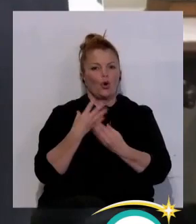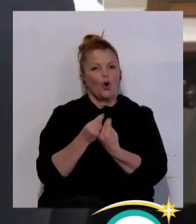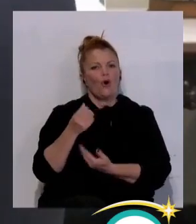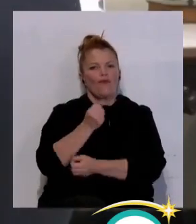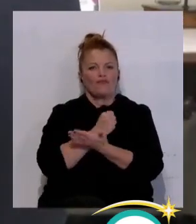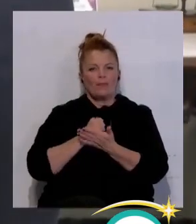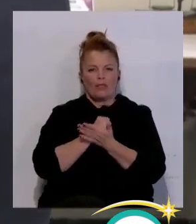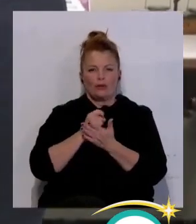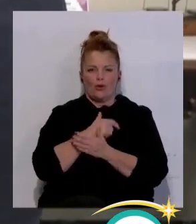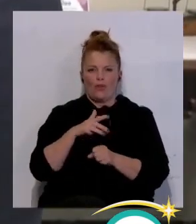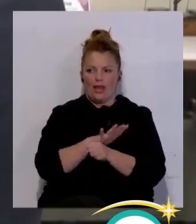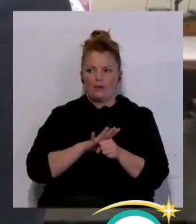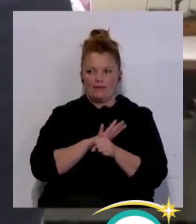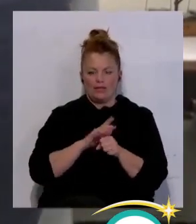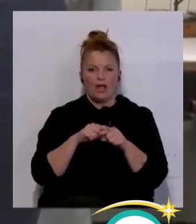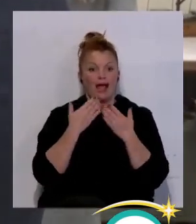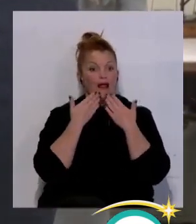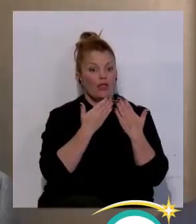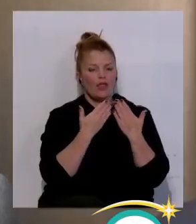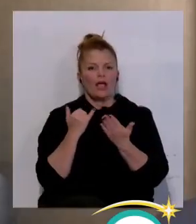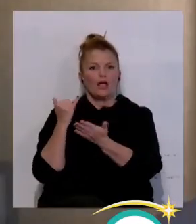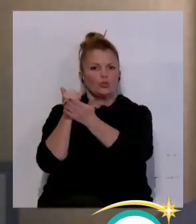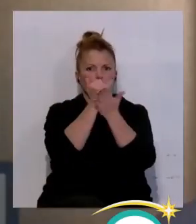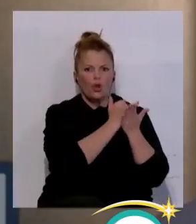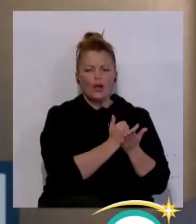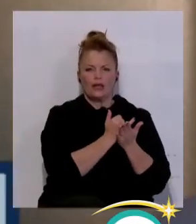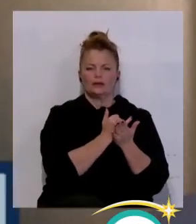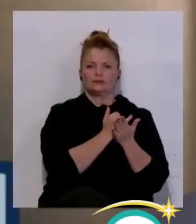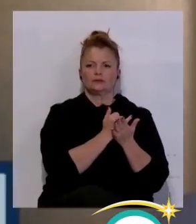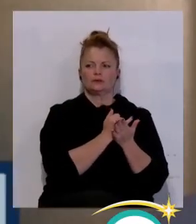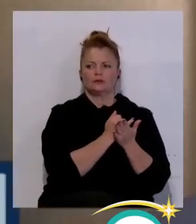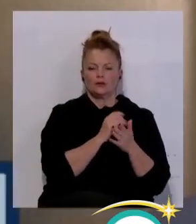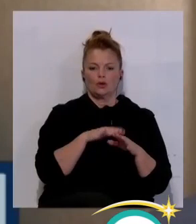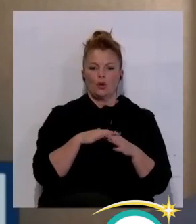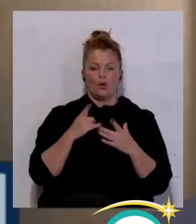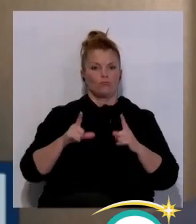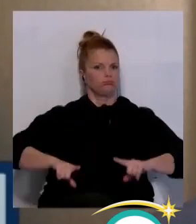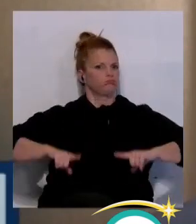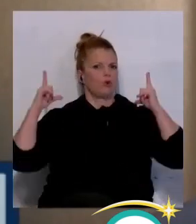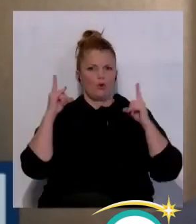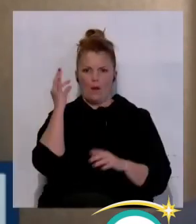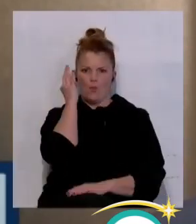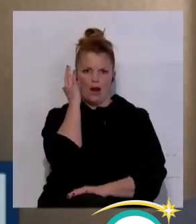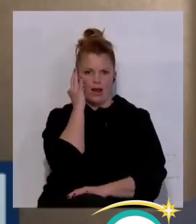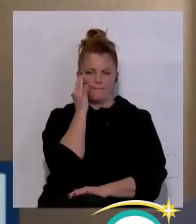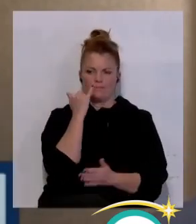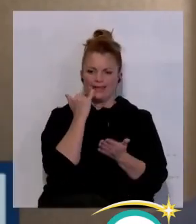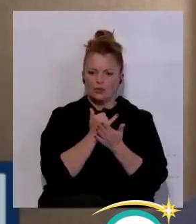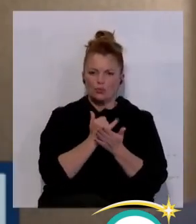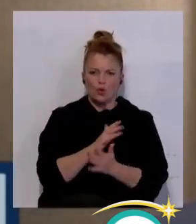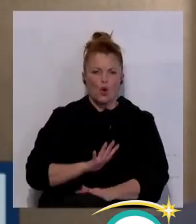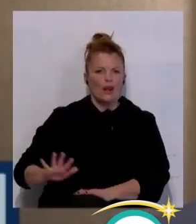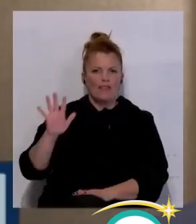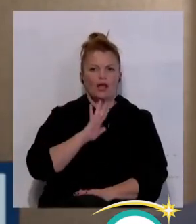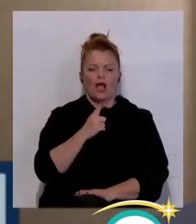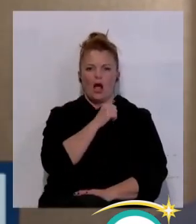de la provincia. Hay que agradecer a todas las instituciones porque hemos puesto a la mujer en el centro de todo. A la institución nacional, a